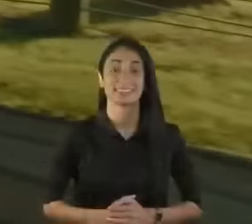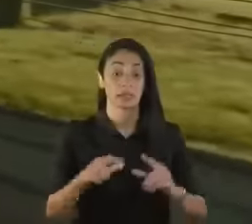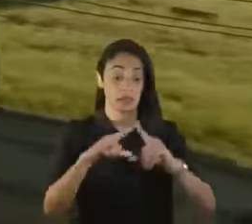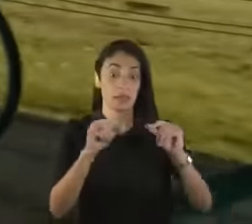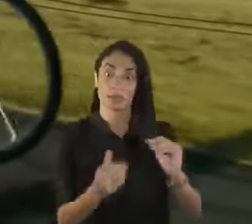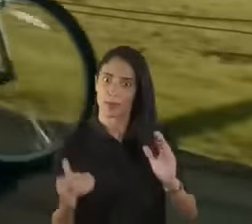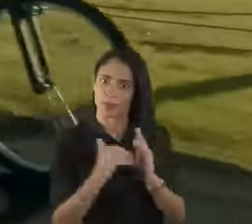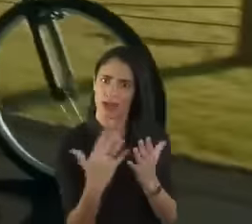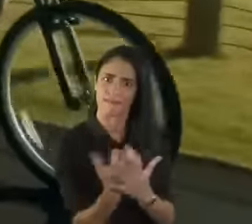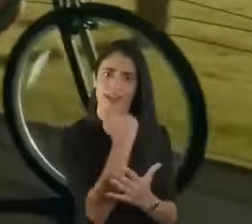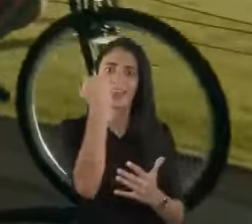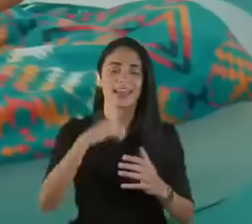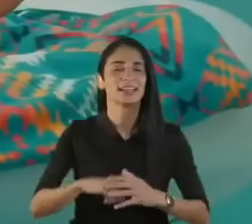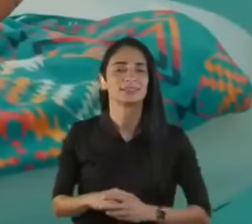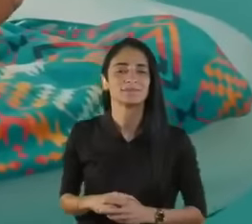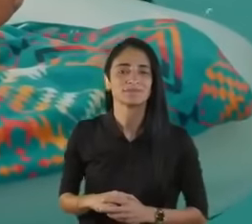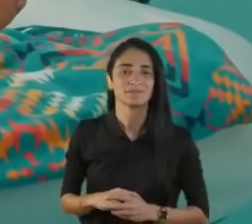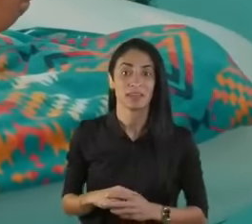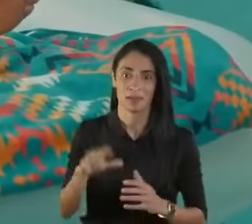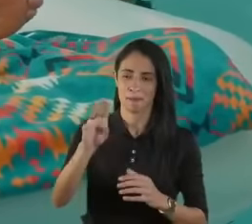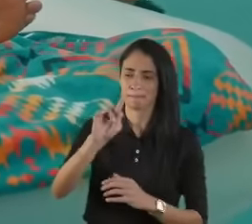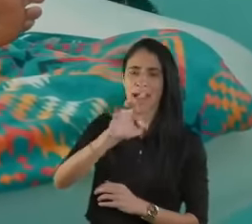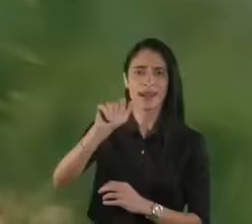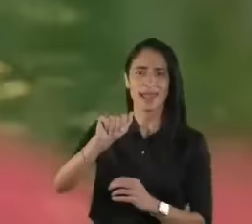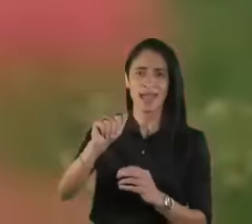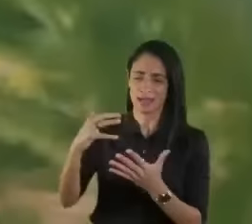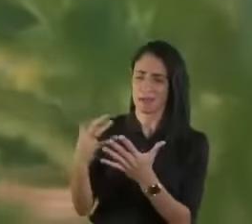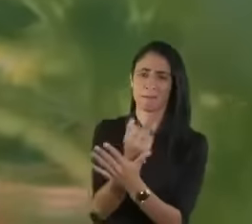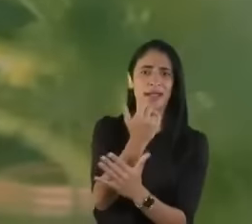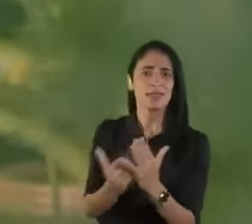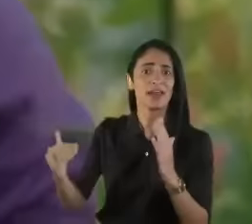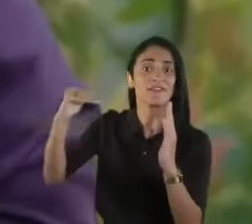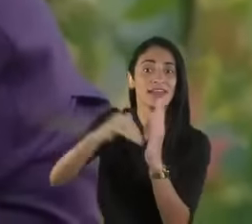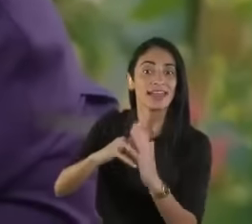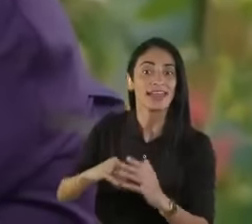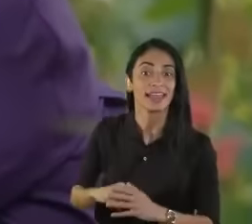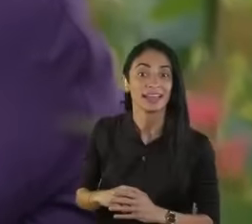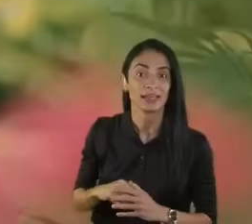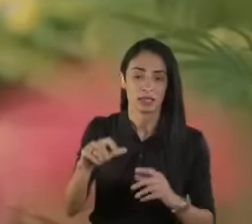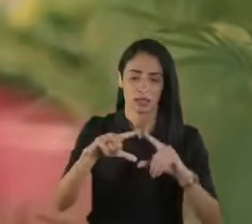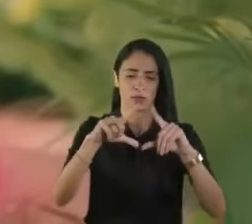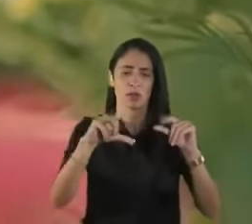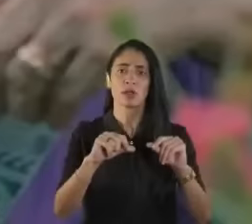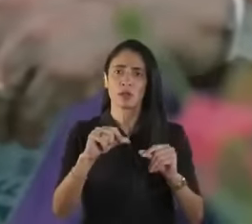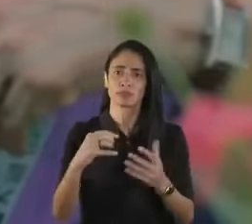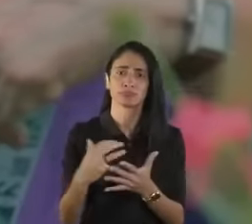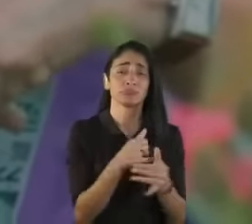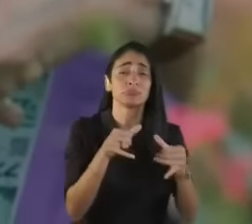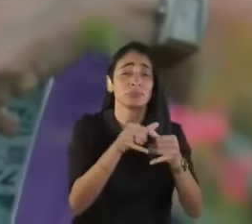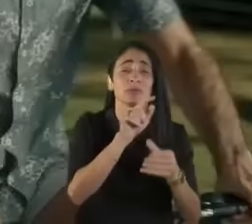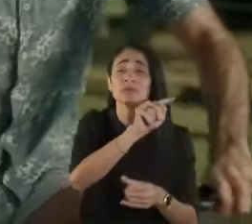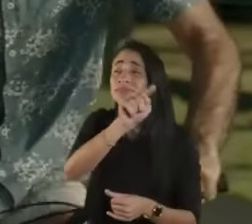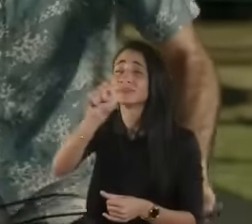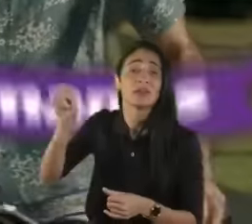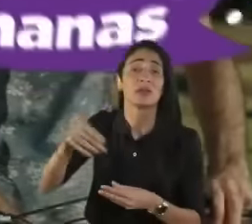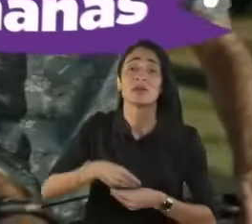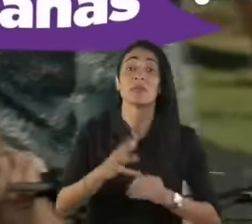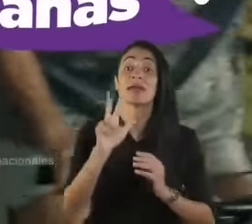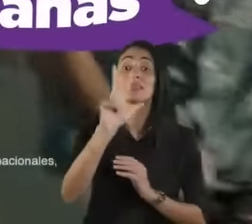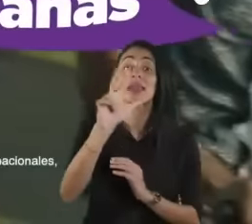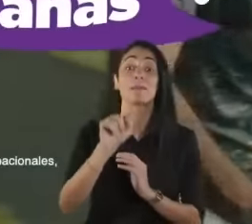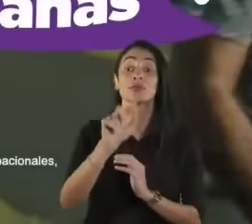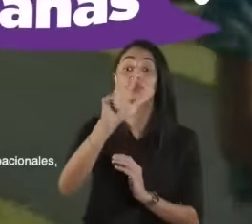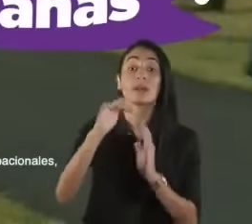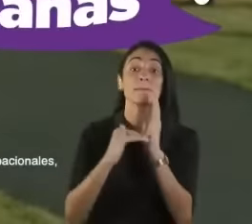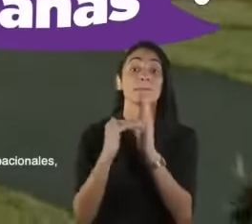¡Para que se peguen otra vez! ¡Tu billetito, para que te pegue! María, para que te pegues otra vez. Los billeteros están por todas